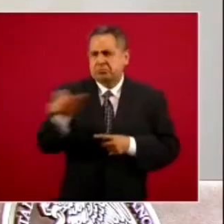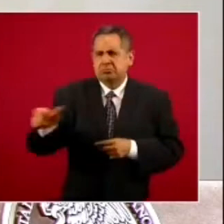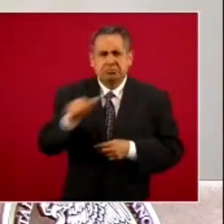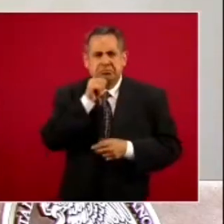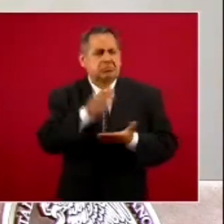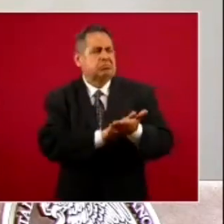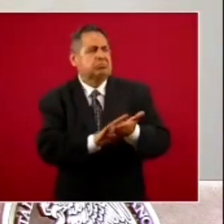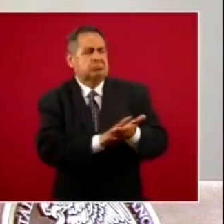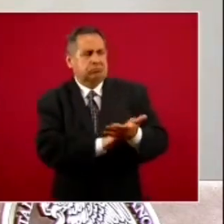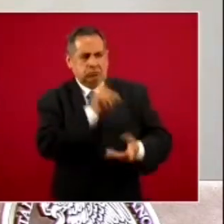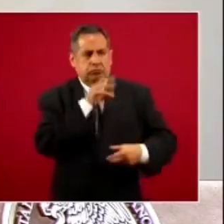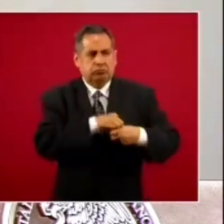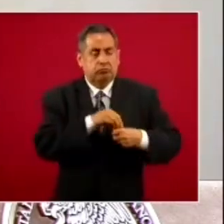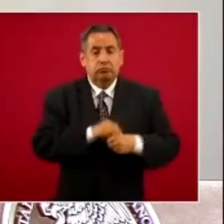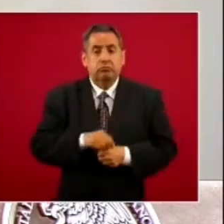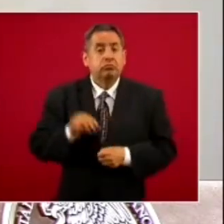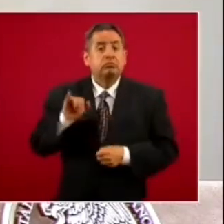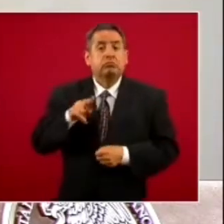Esa fue su primera